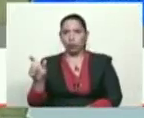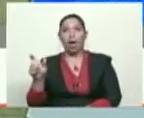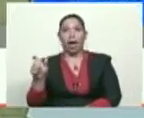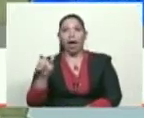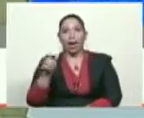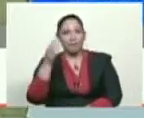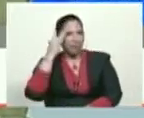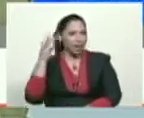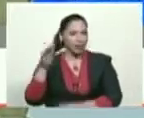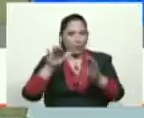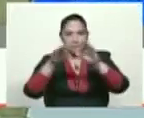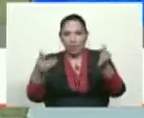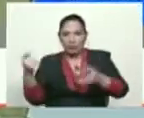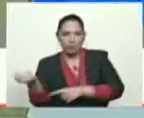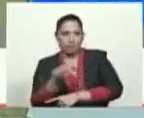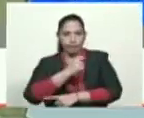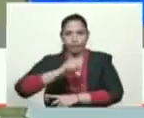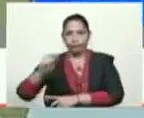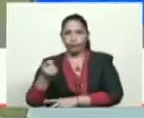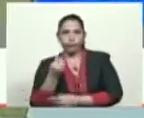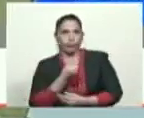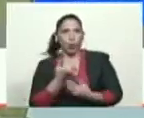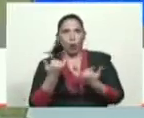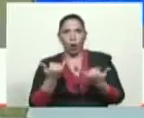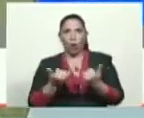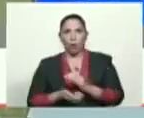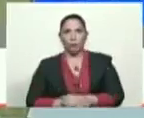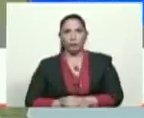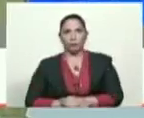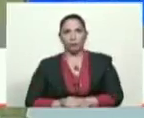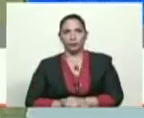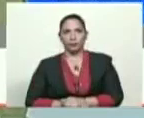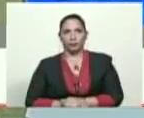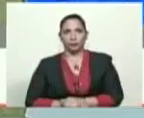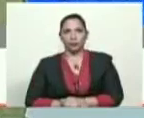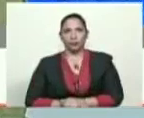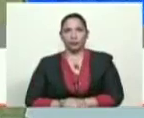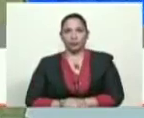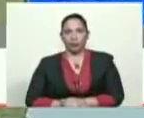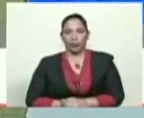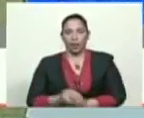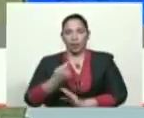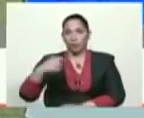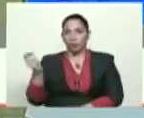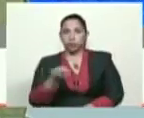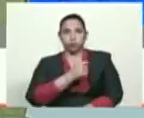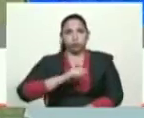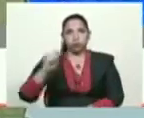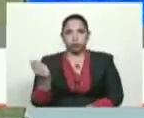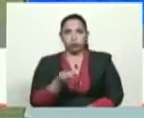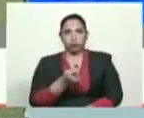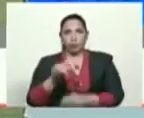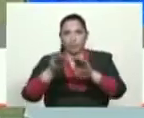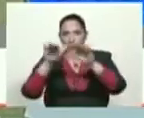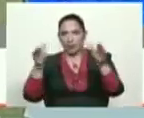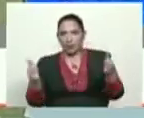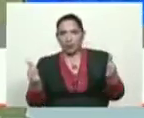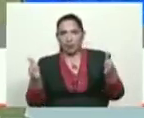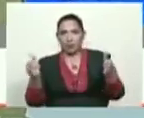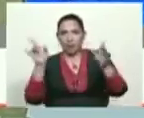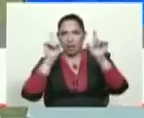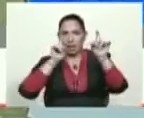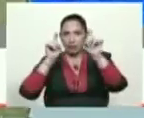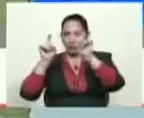pong de cómo se llaman ahora y ya no le dicen ping pong tenis de mesa tenis de mesa y enseñar